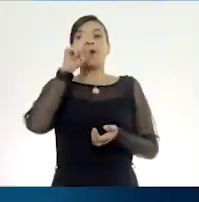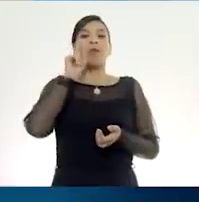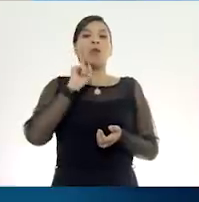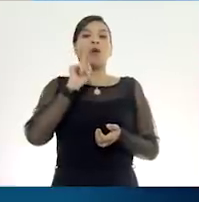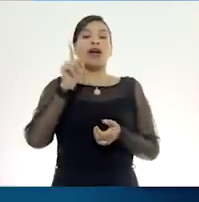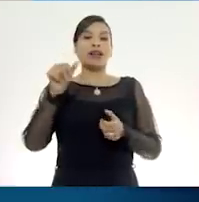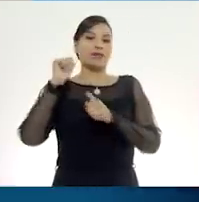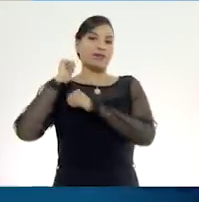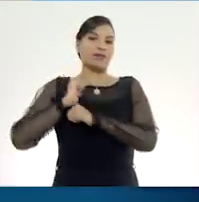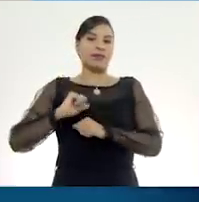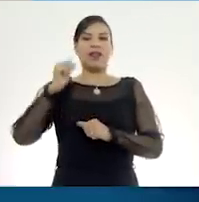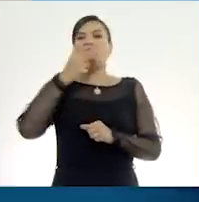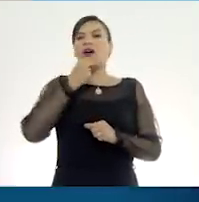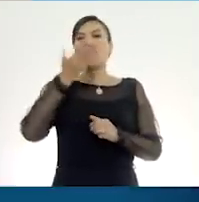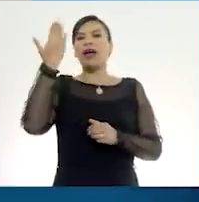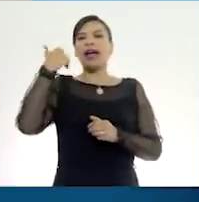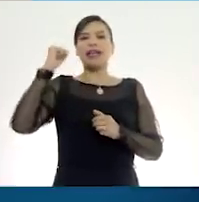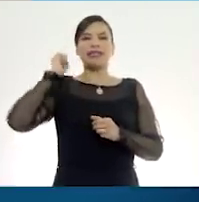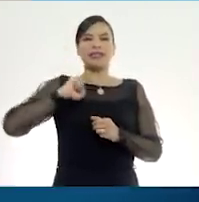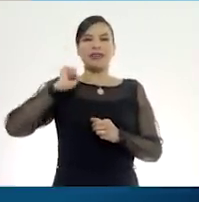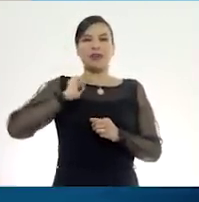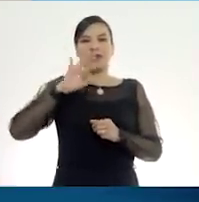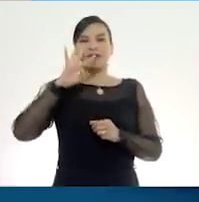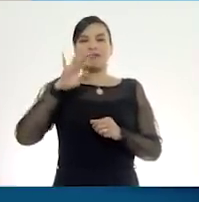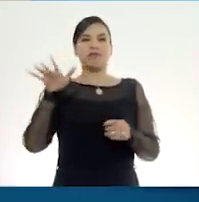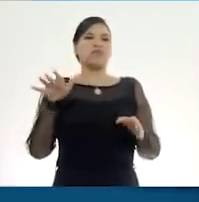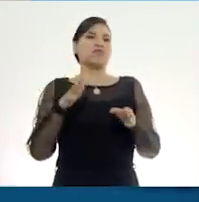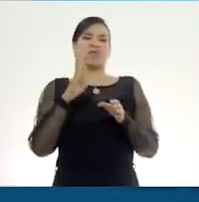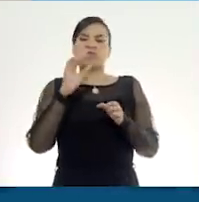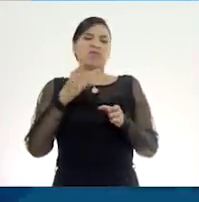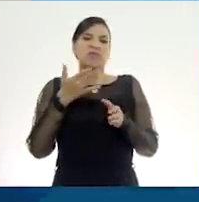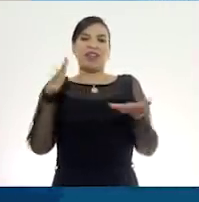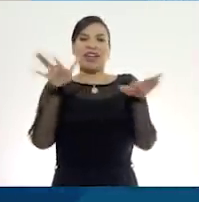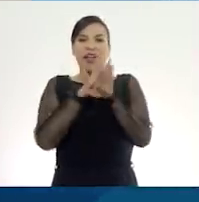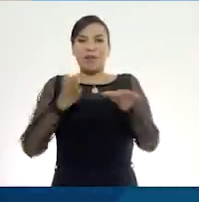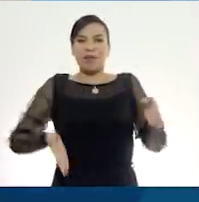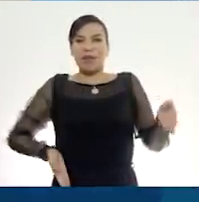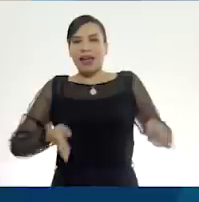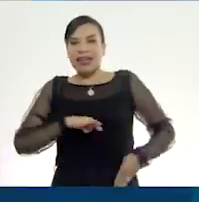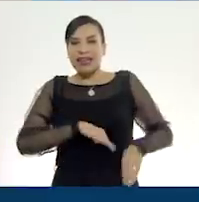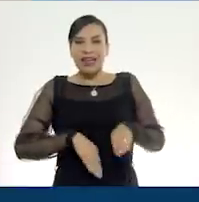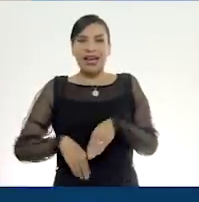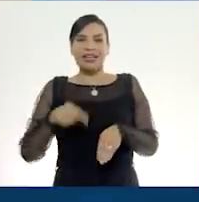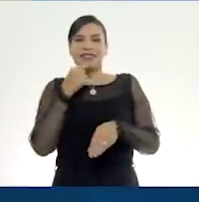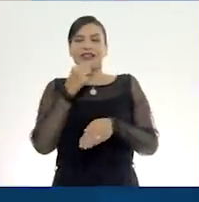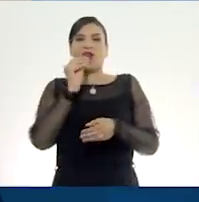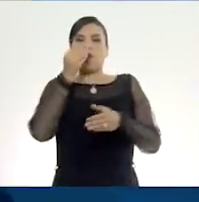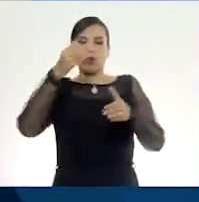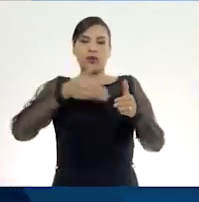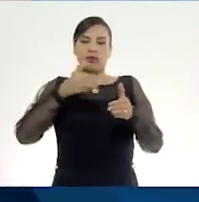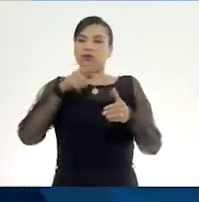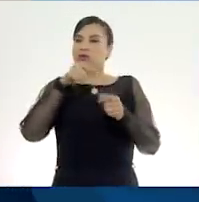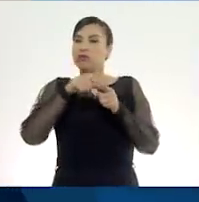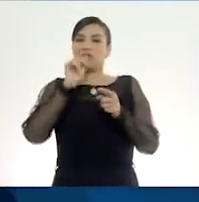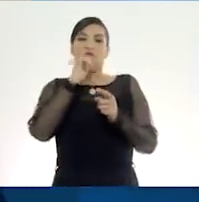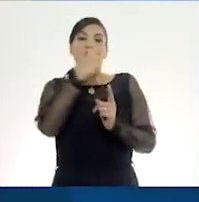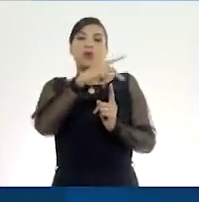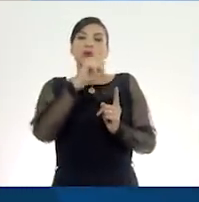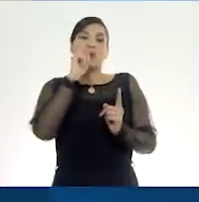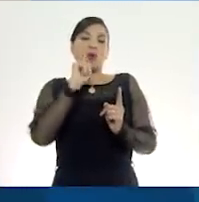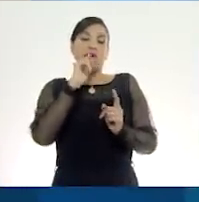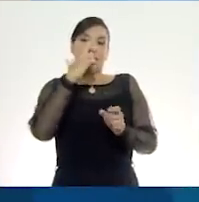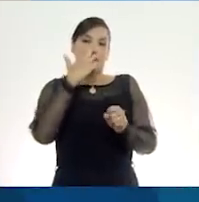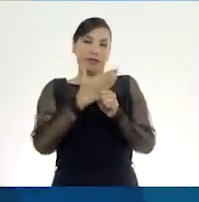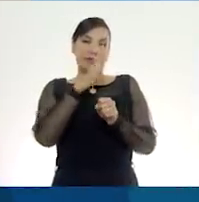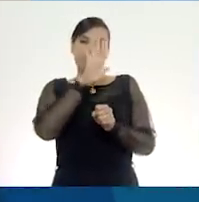mujeres. Los hombres del siglo XIX muy rara vez cambiaban pañales o cocinaban. Se consideraba que esas eran las labores exclusivas de